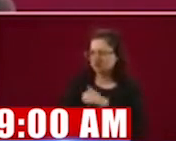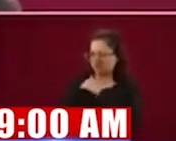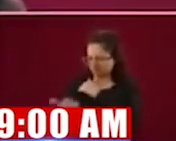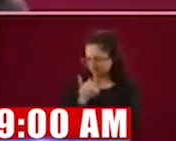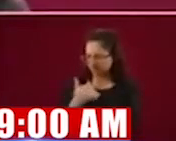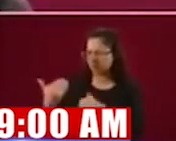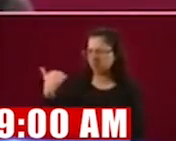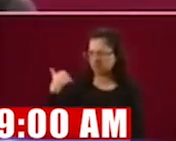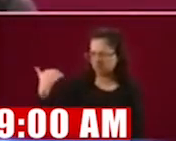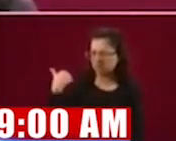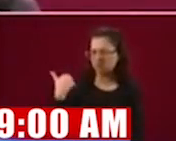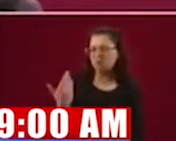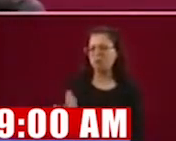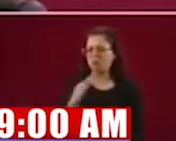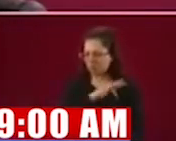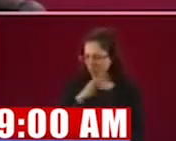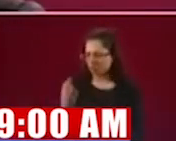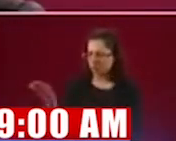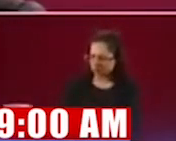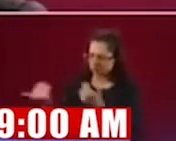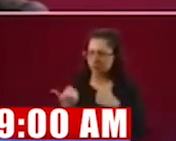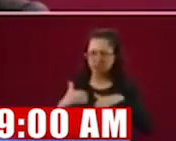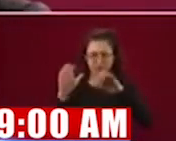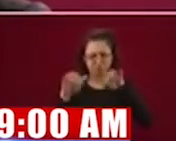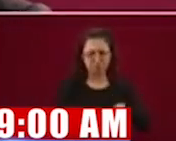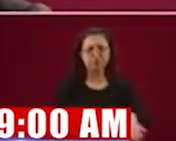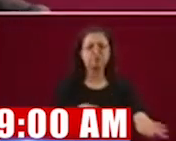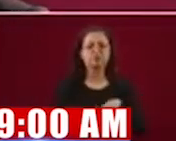nosotros manera de emplearlo.